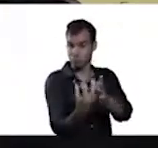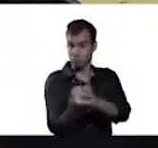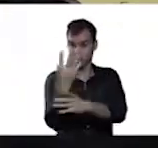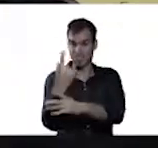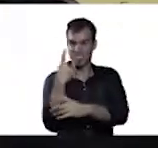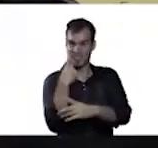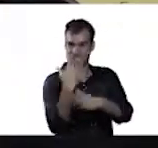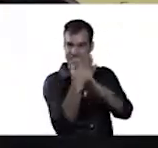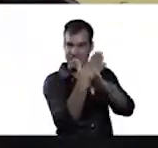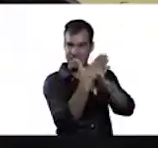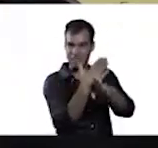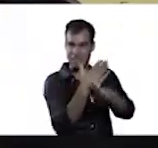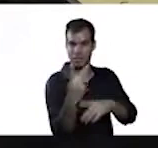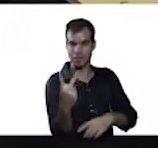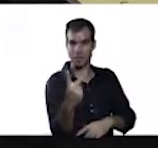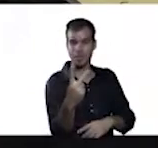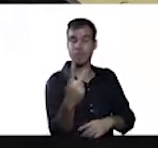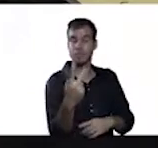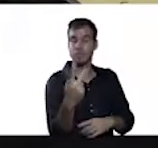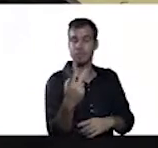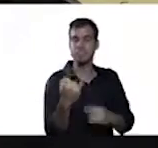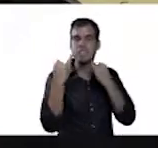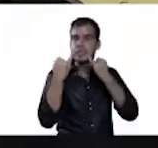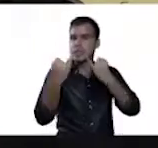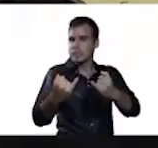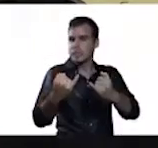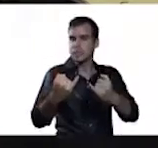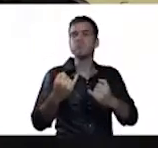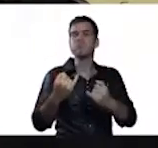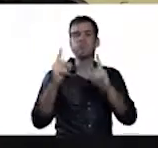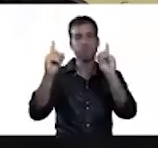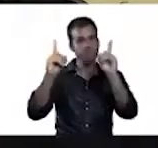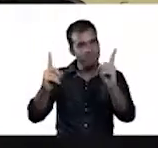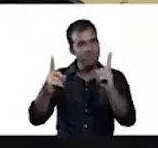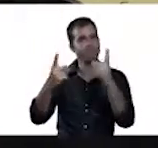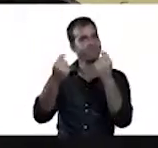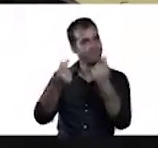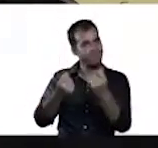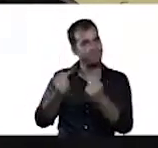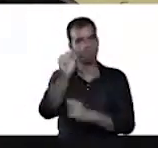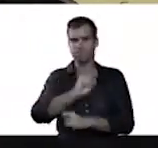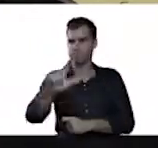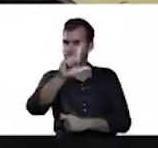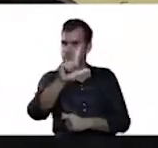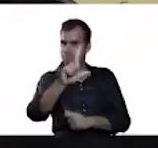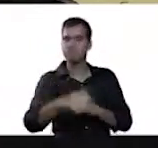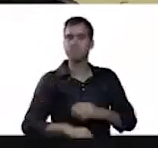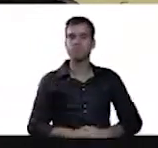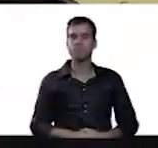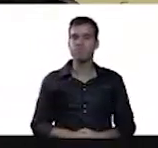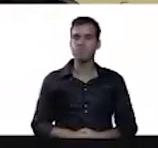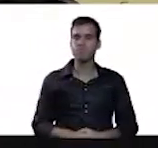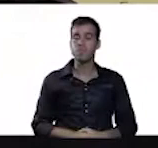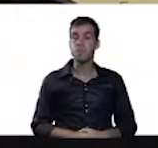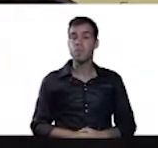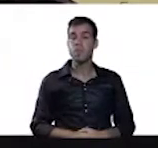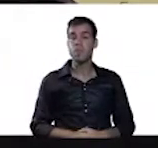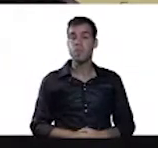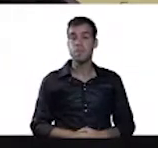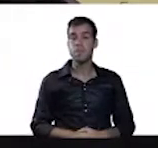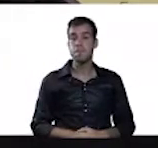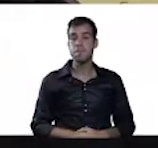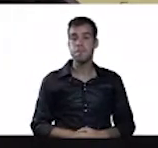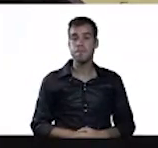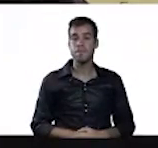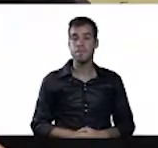van apareciendo diferencias entre los intereses económicos, políticos, sociales,